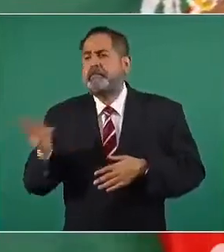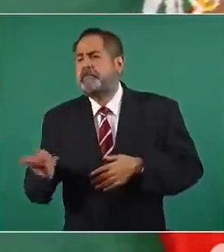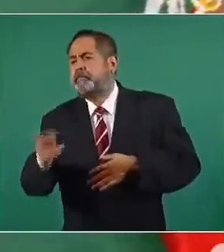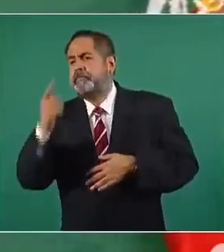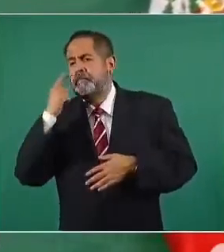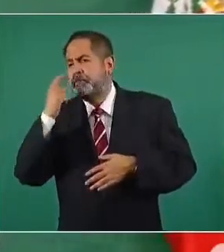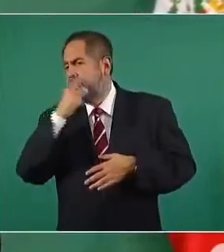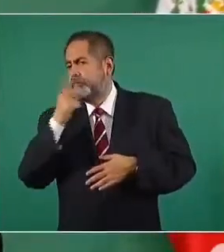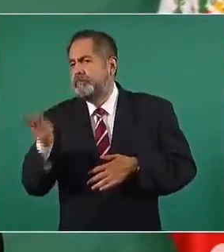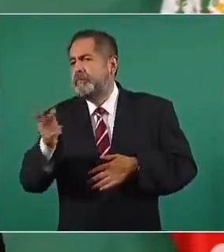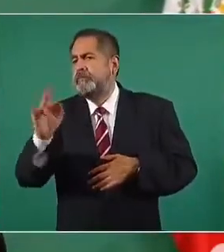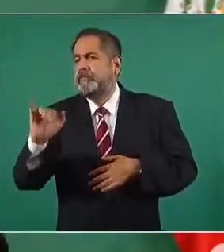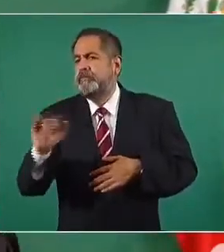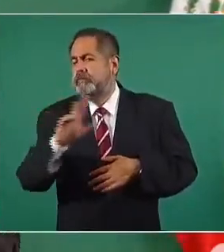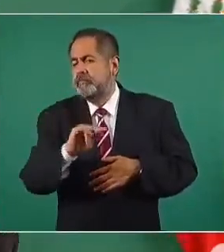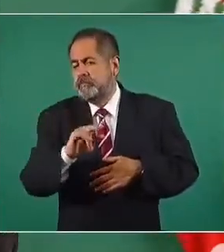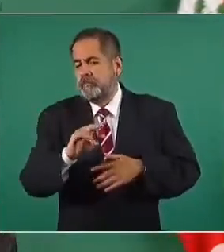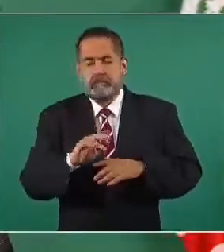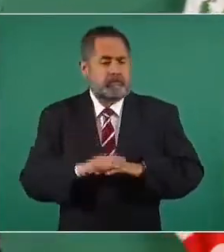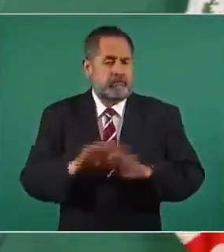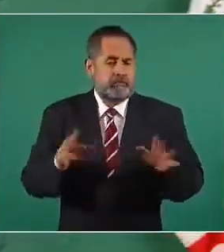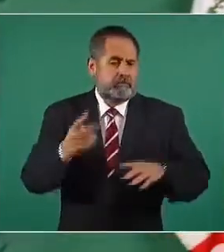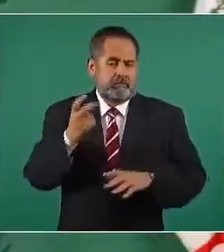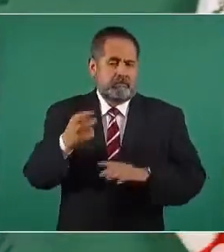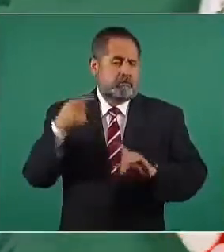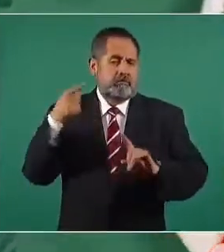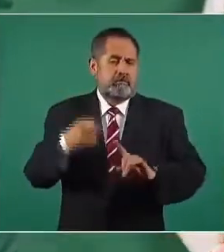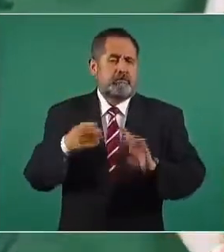decida que se